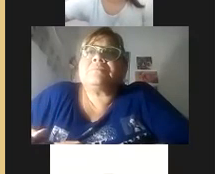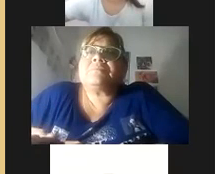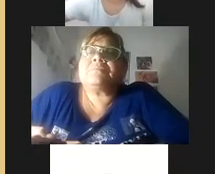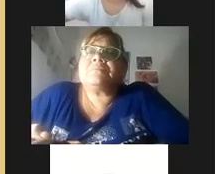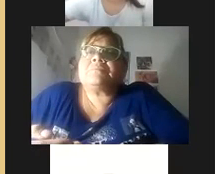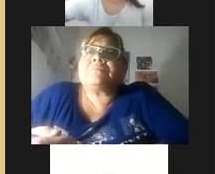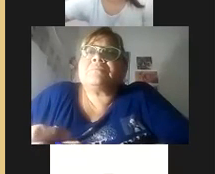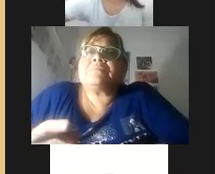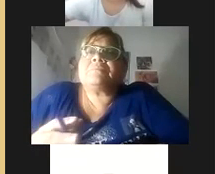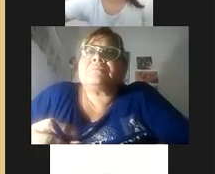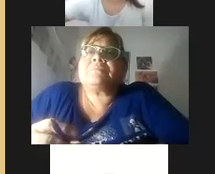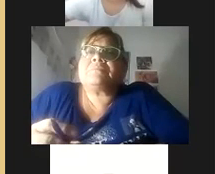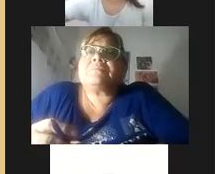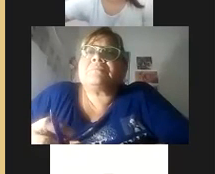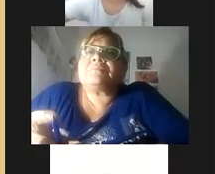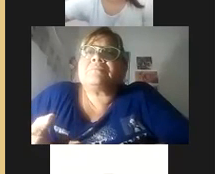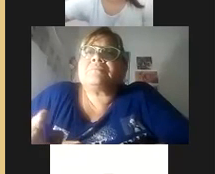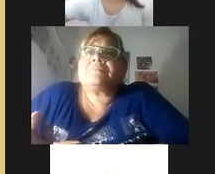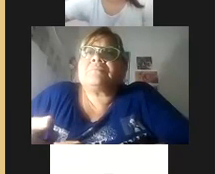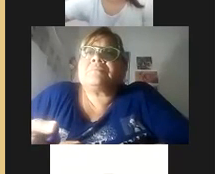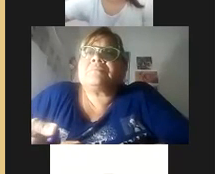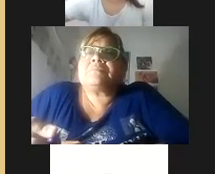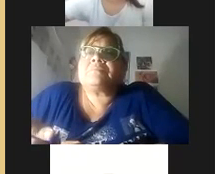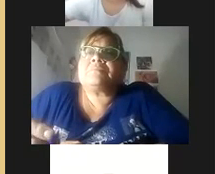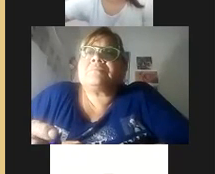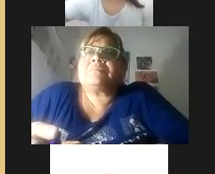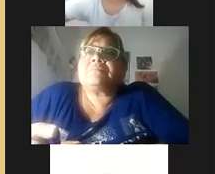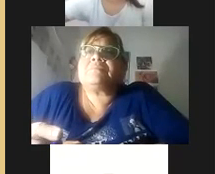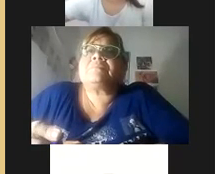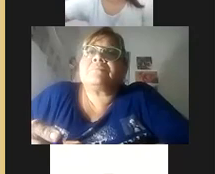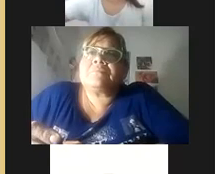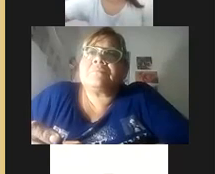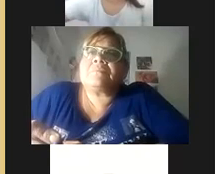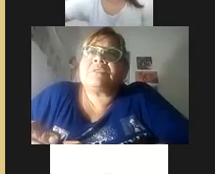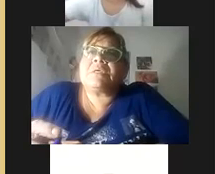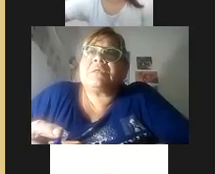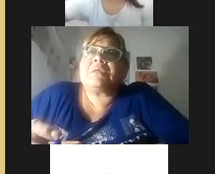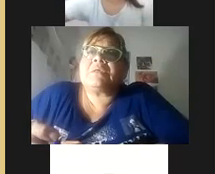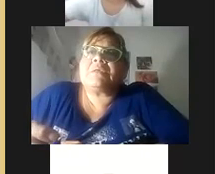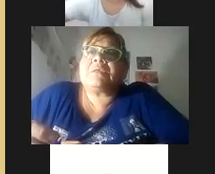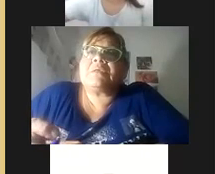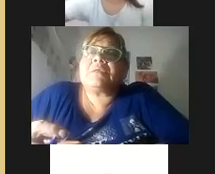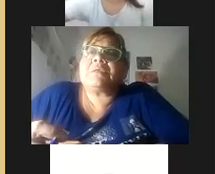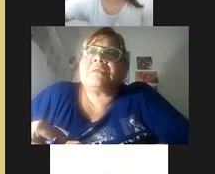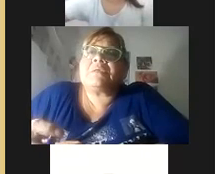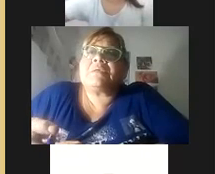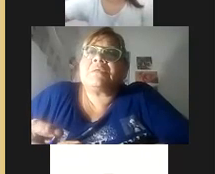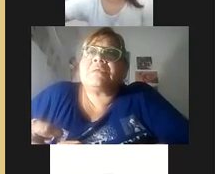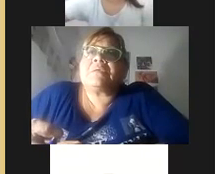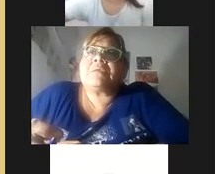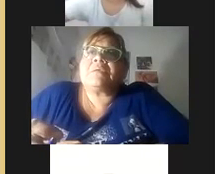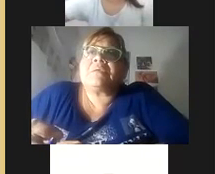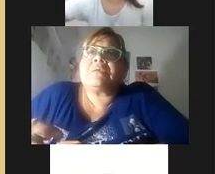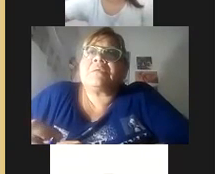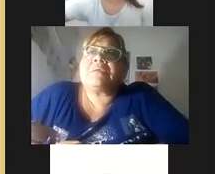tienen médula ósea roja, es decir, productora de sangre, cuando la criatura nace, si con el paso